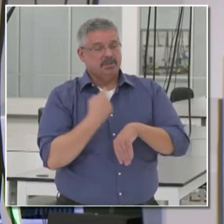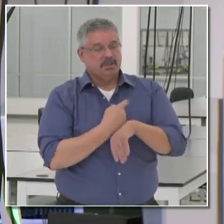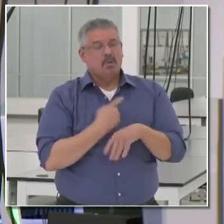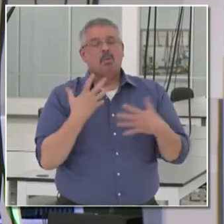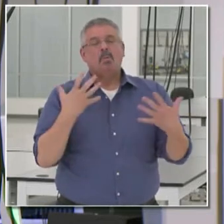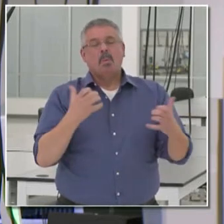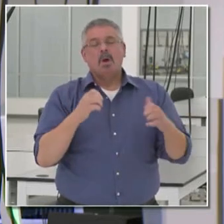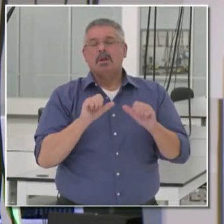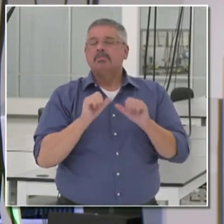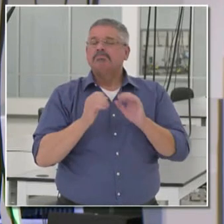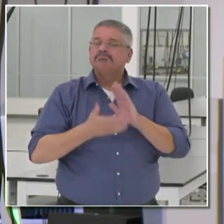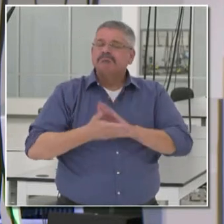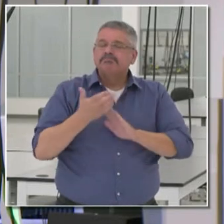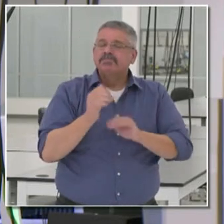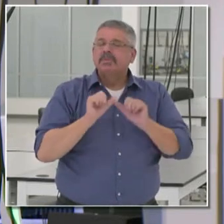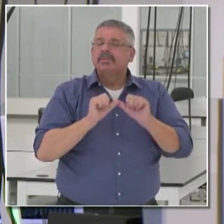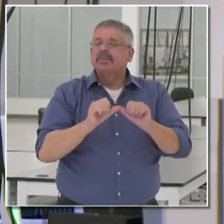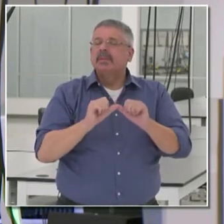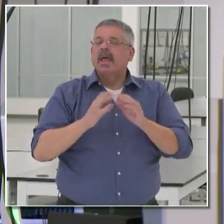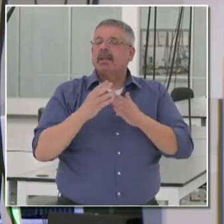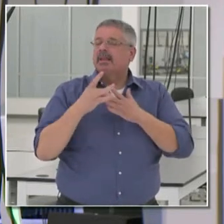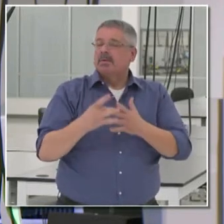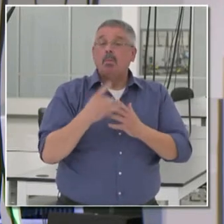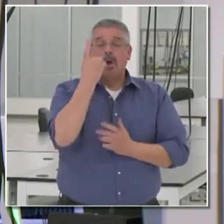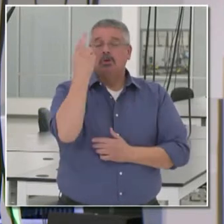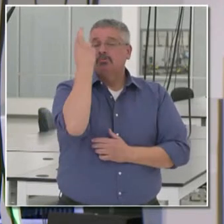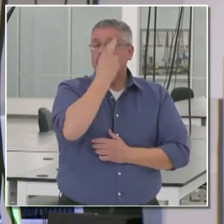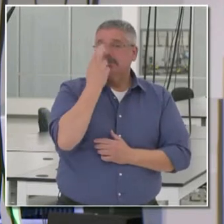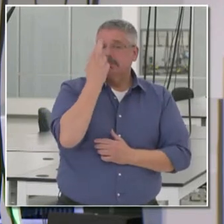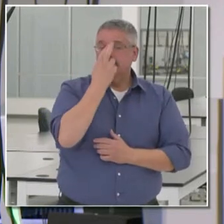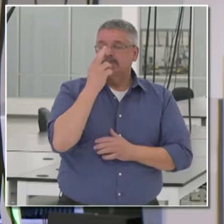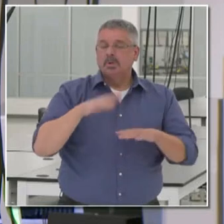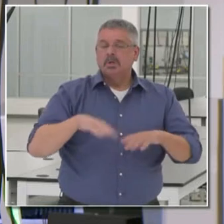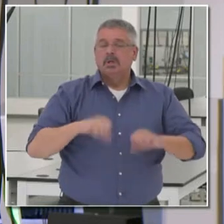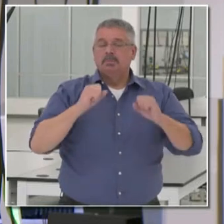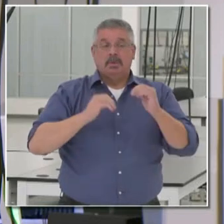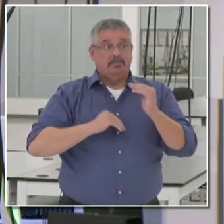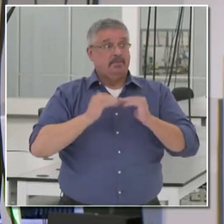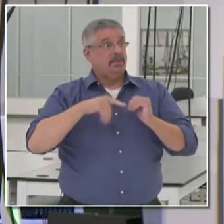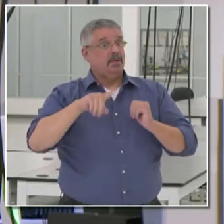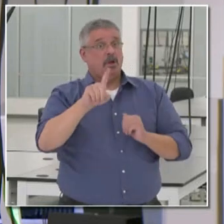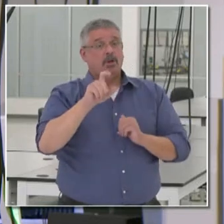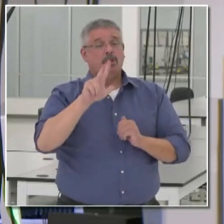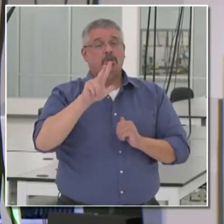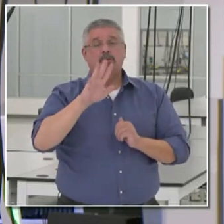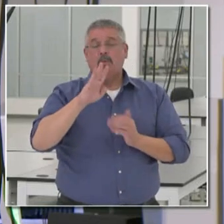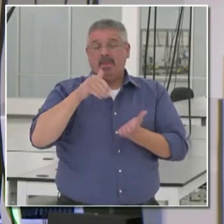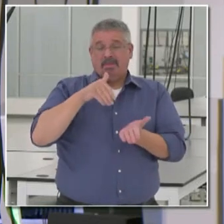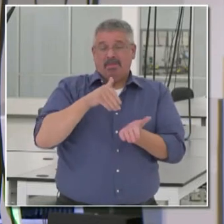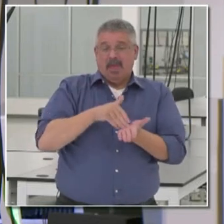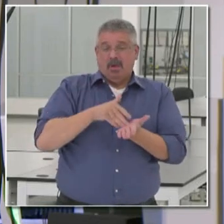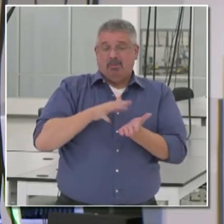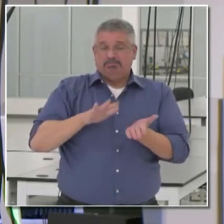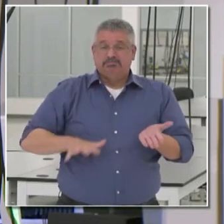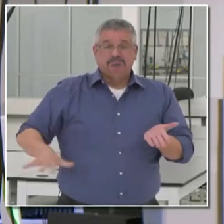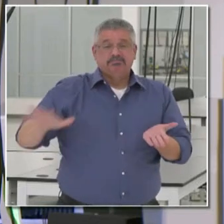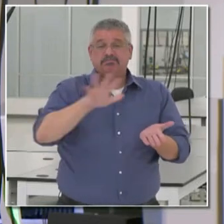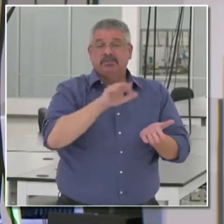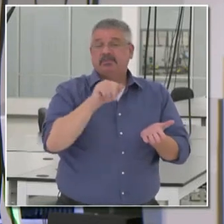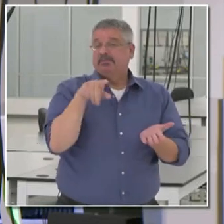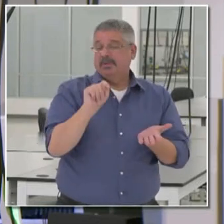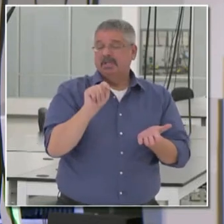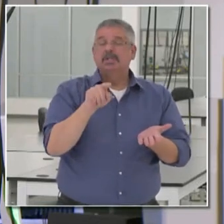hoy en día pero queremos mantener ese liderazgo y una de las razones por las cuales tomamos un centro tan grande de 134 mil